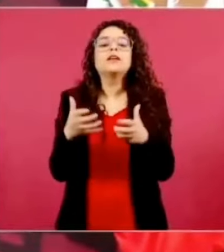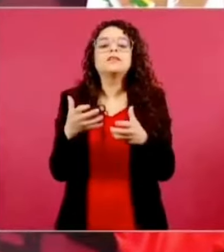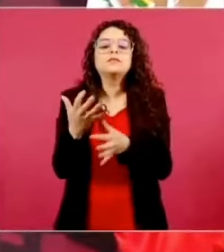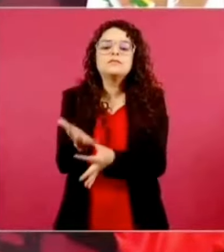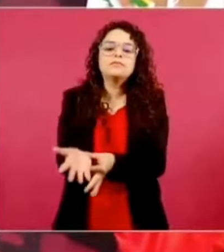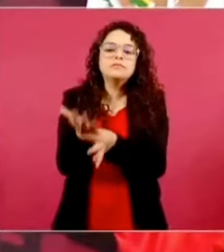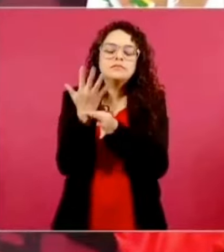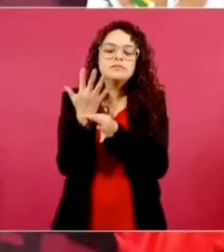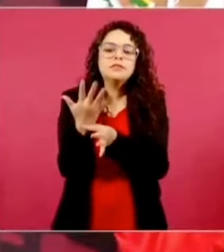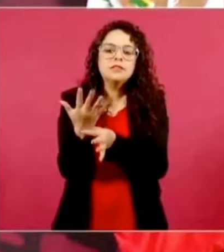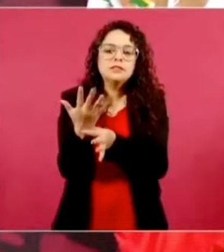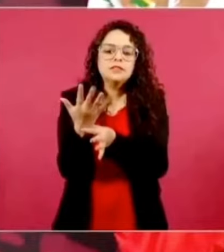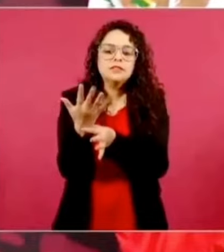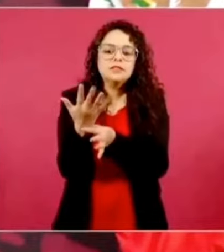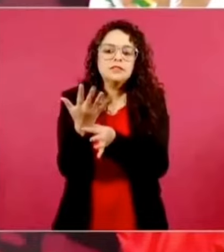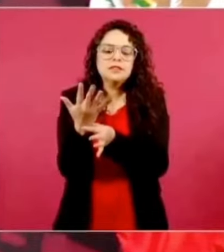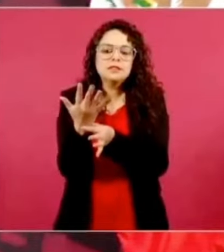¿De que siga